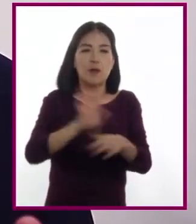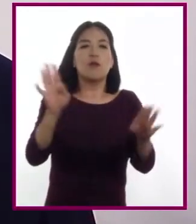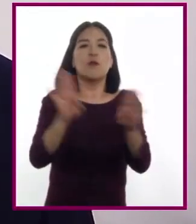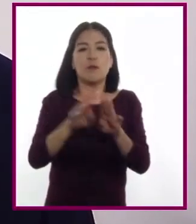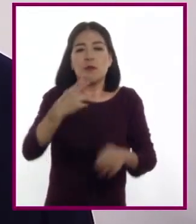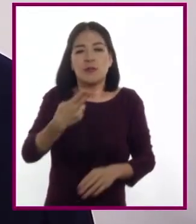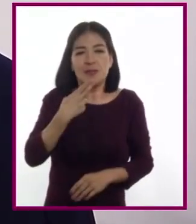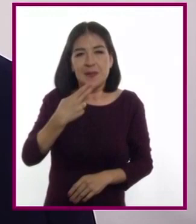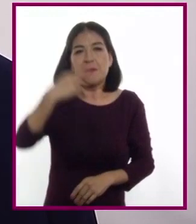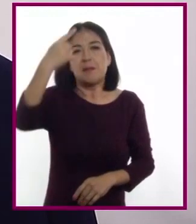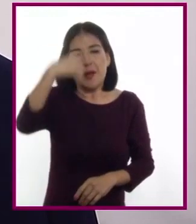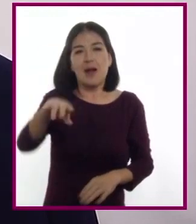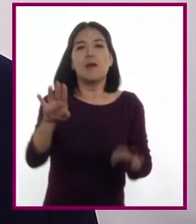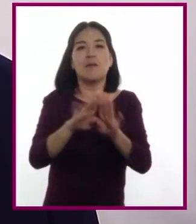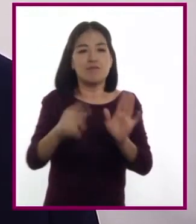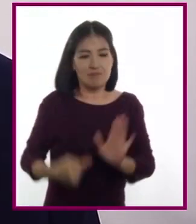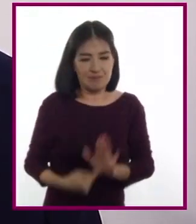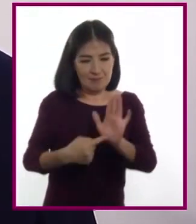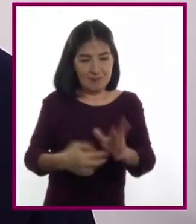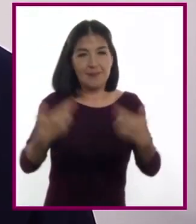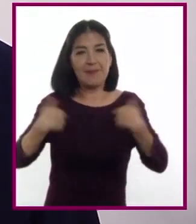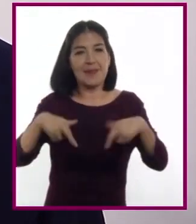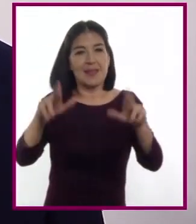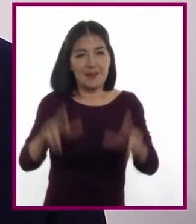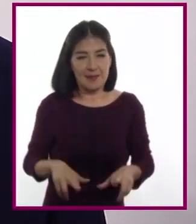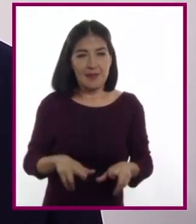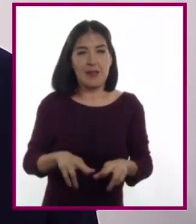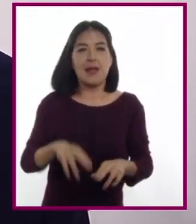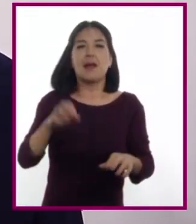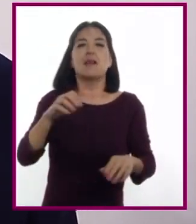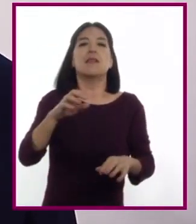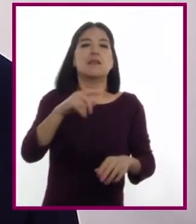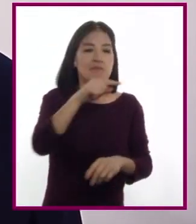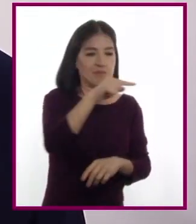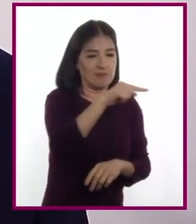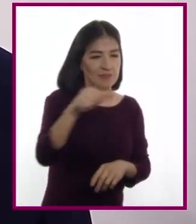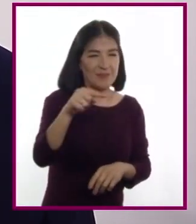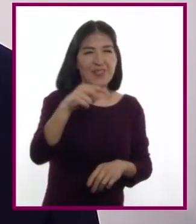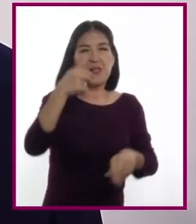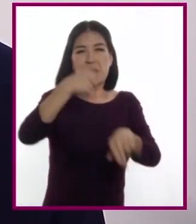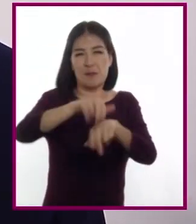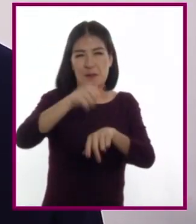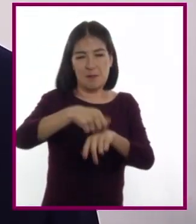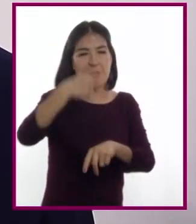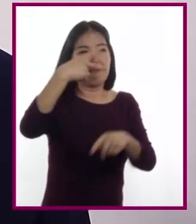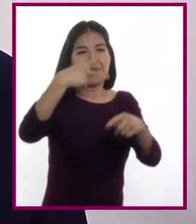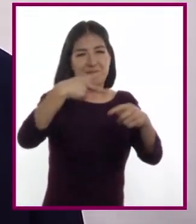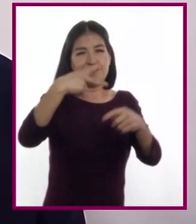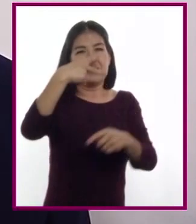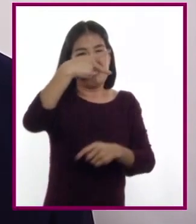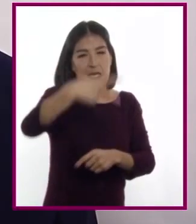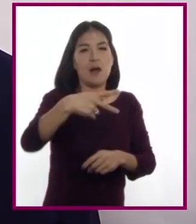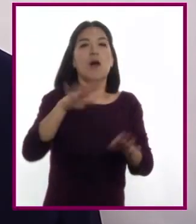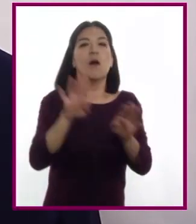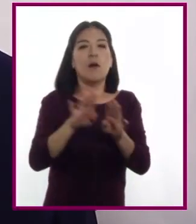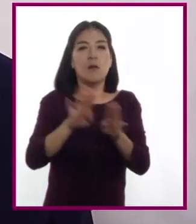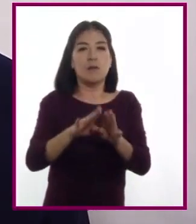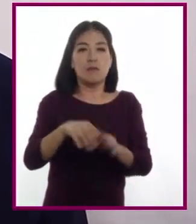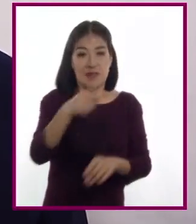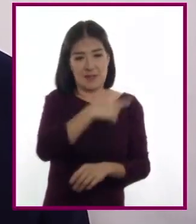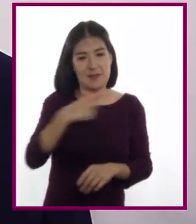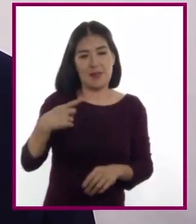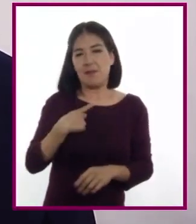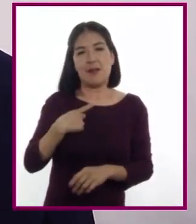digamos, para ese tipo de representación. Las fracciones, entonces, no aparecen para las